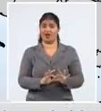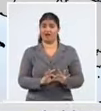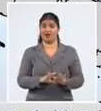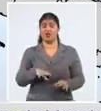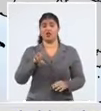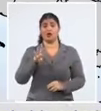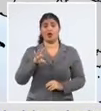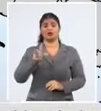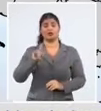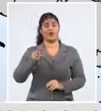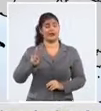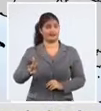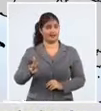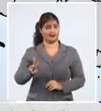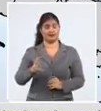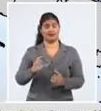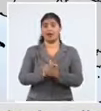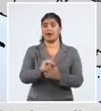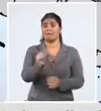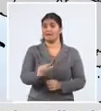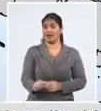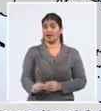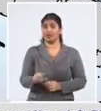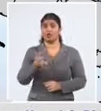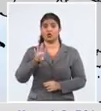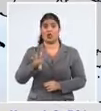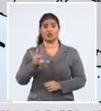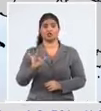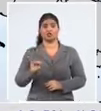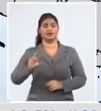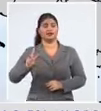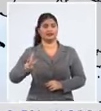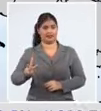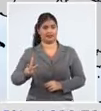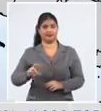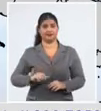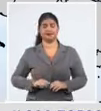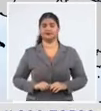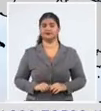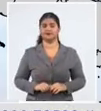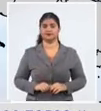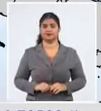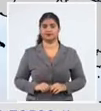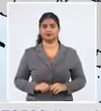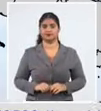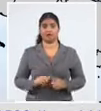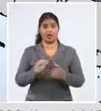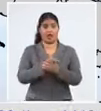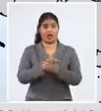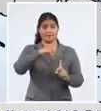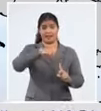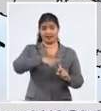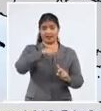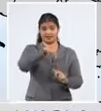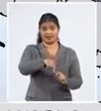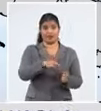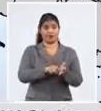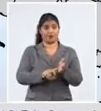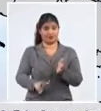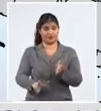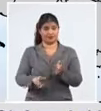493. Mayabeque 473 y Matanza, que es de los territorios, ese es uno de los territorios que decía al